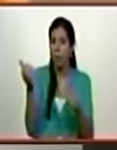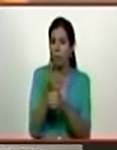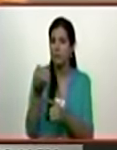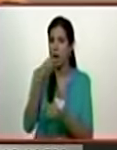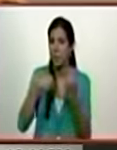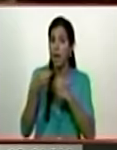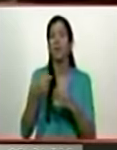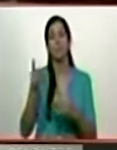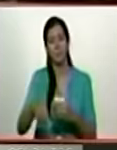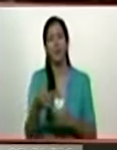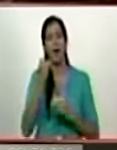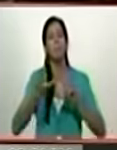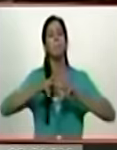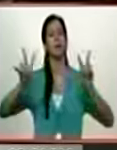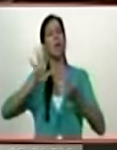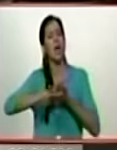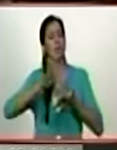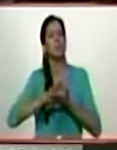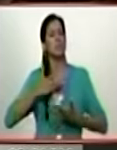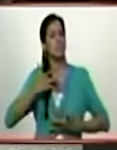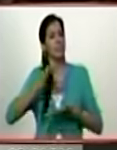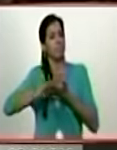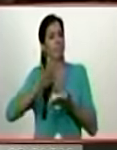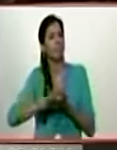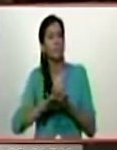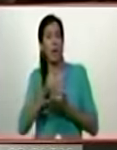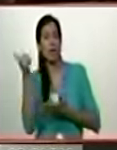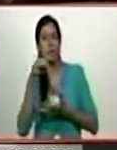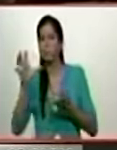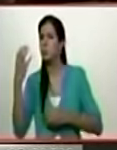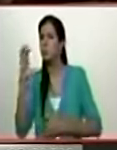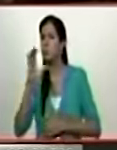Familias que se han venido para acá a buscar paz, nada más.